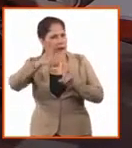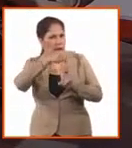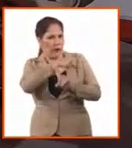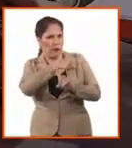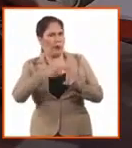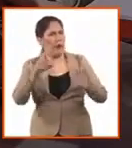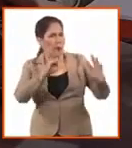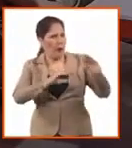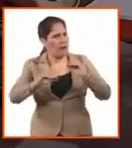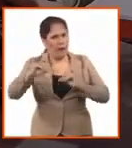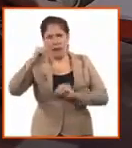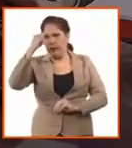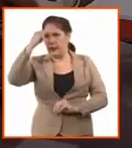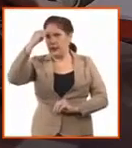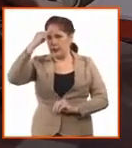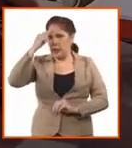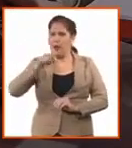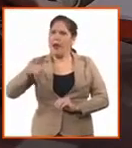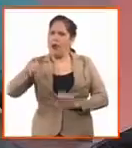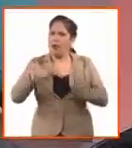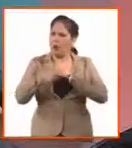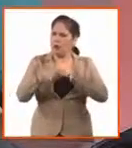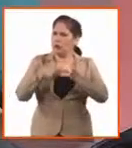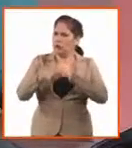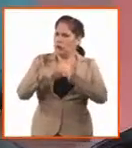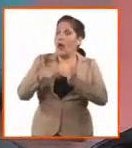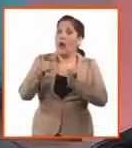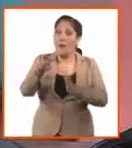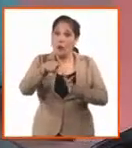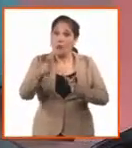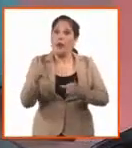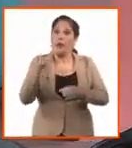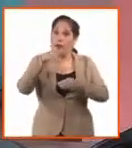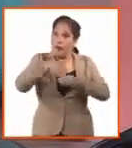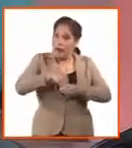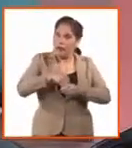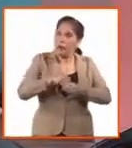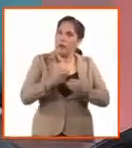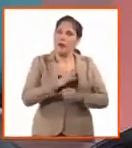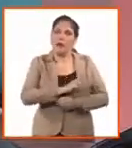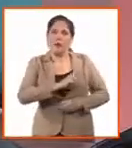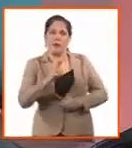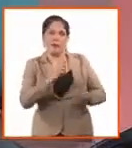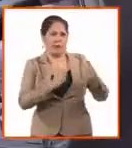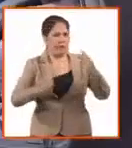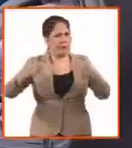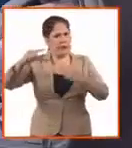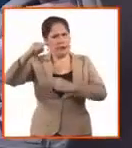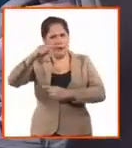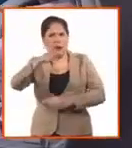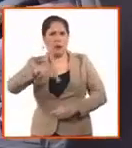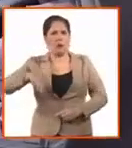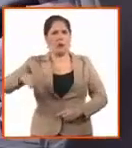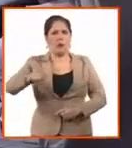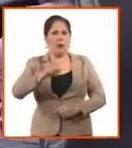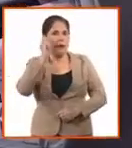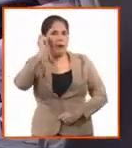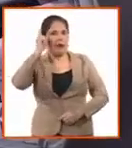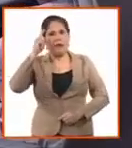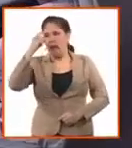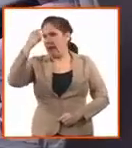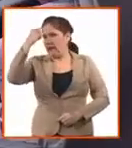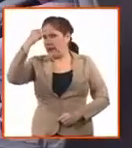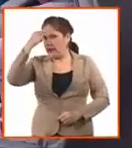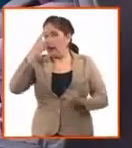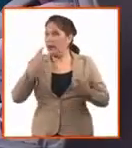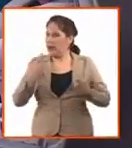dialogaba en ese sentido de de comprometer a esos jóvenes a ser protagonistas que yo creo que es también la necesidad